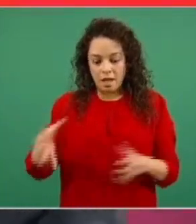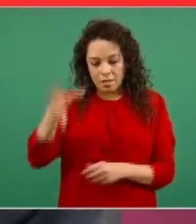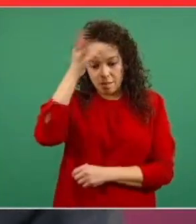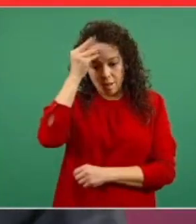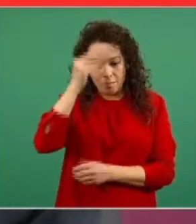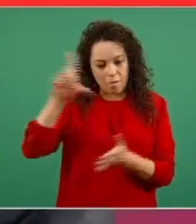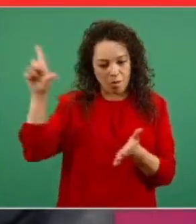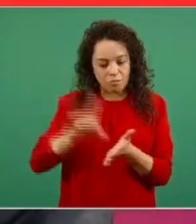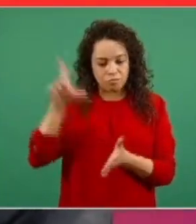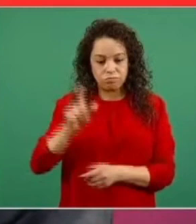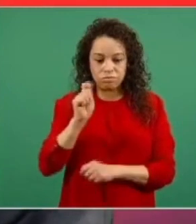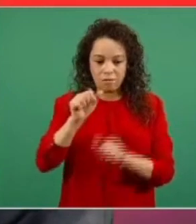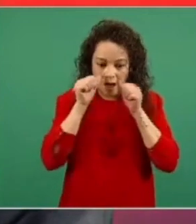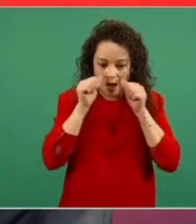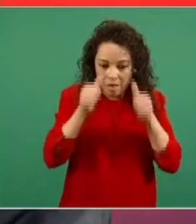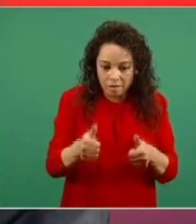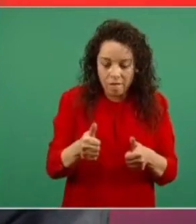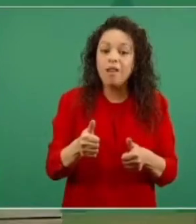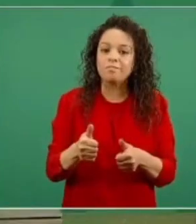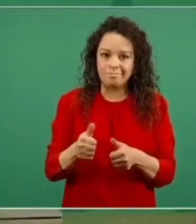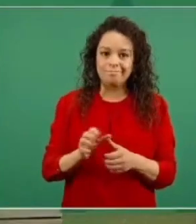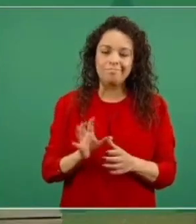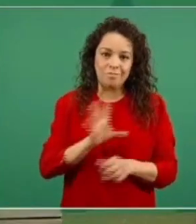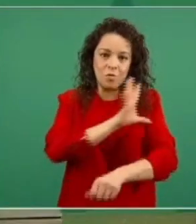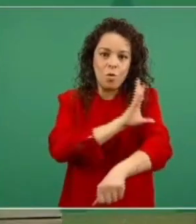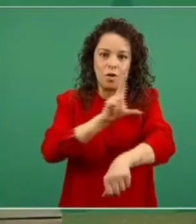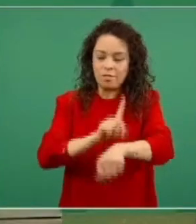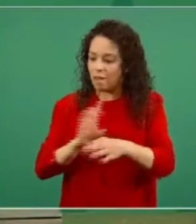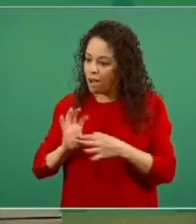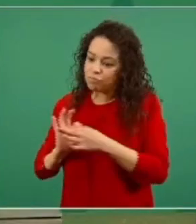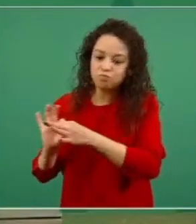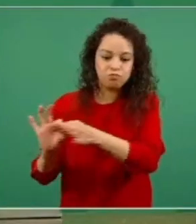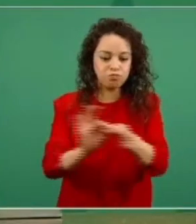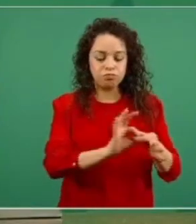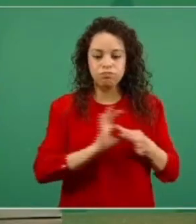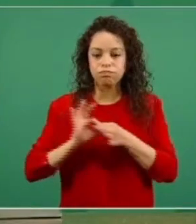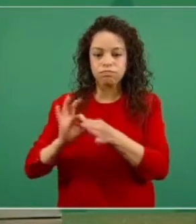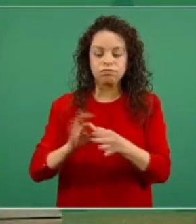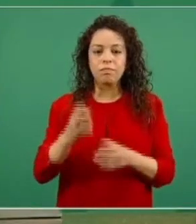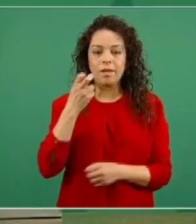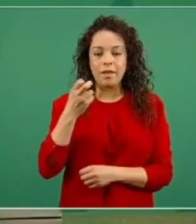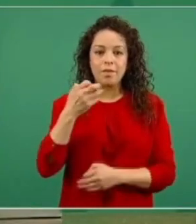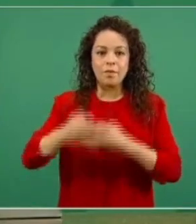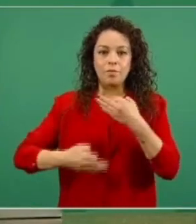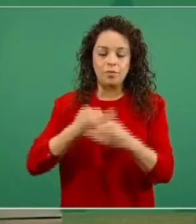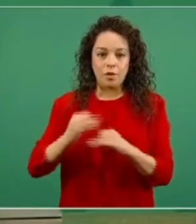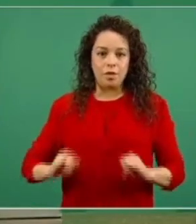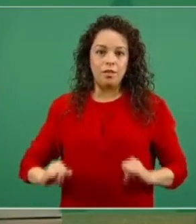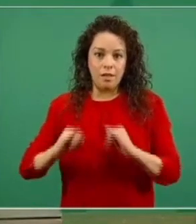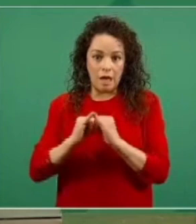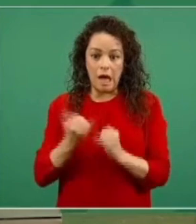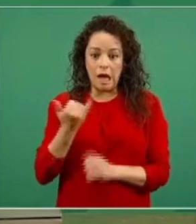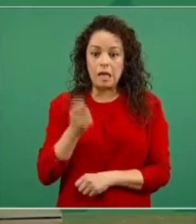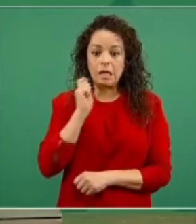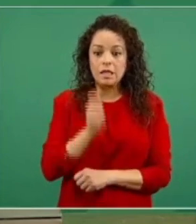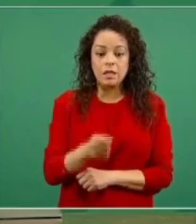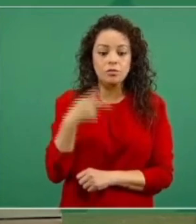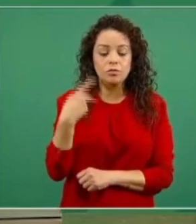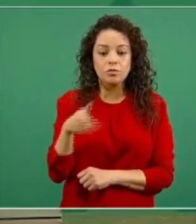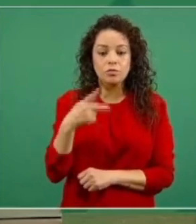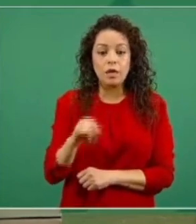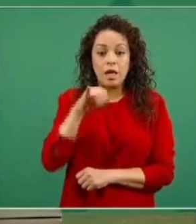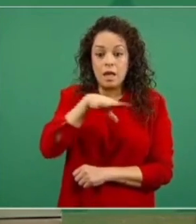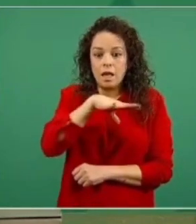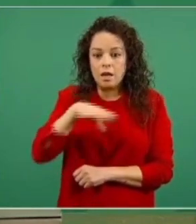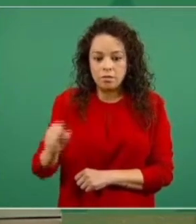sido la coordinación de todo el sector y la expansión de las capacidades del IMSS